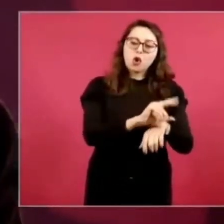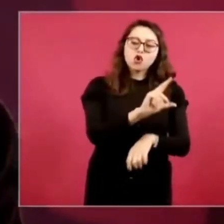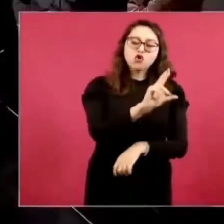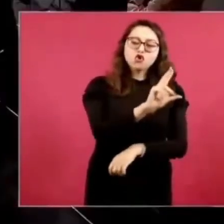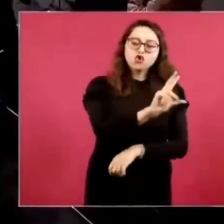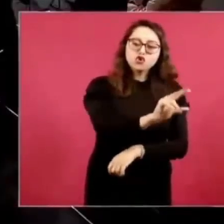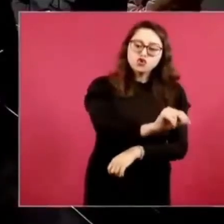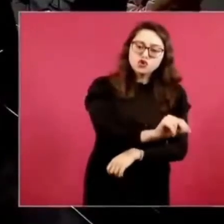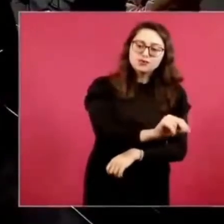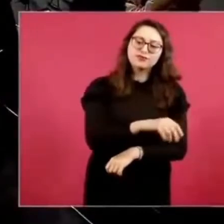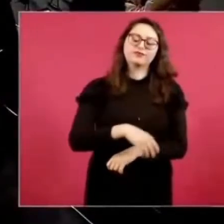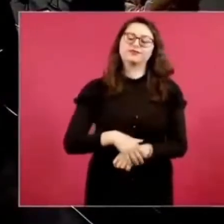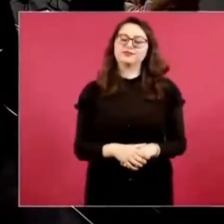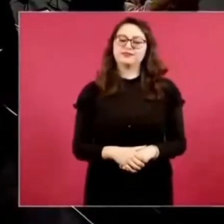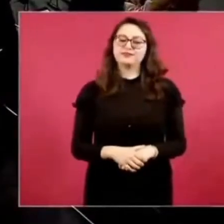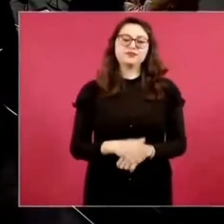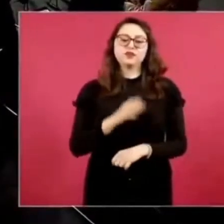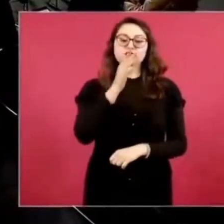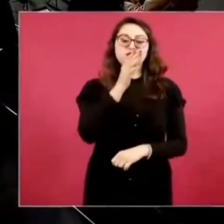No se puede.